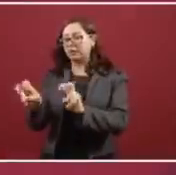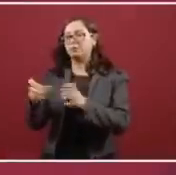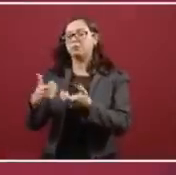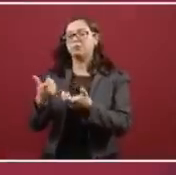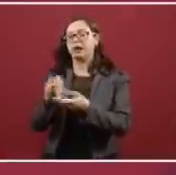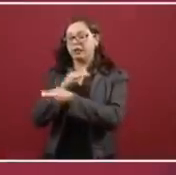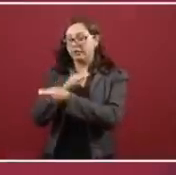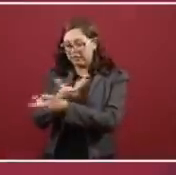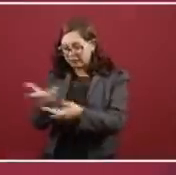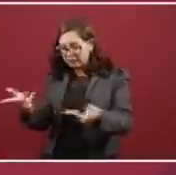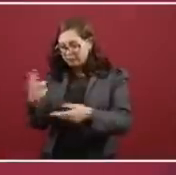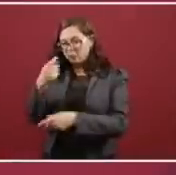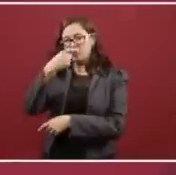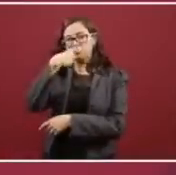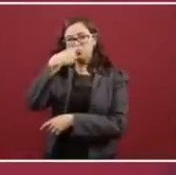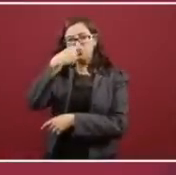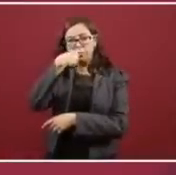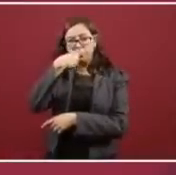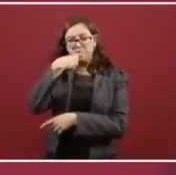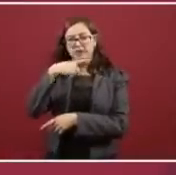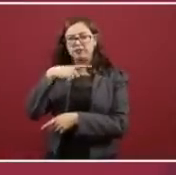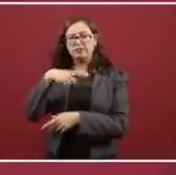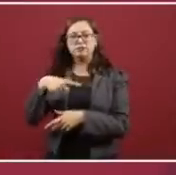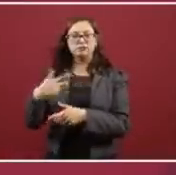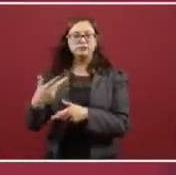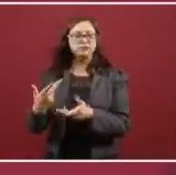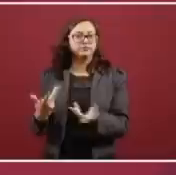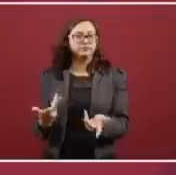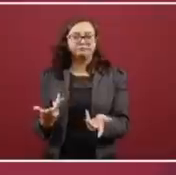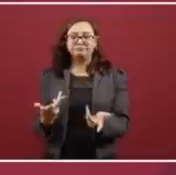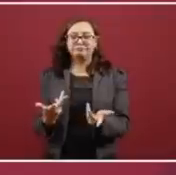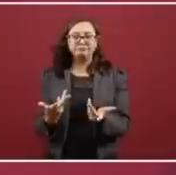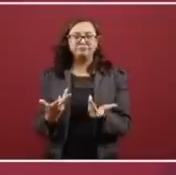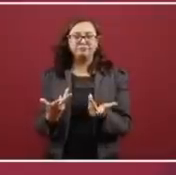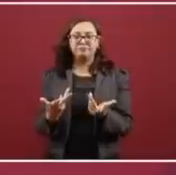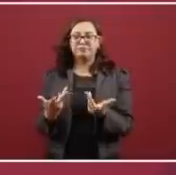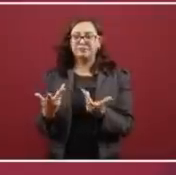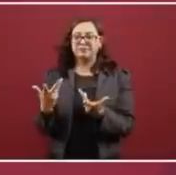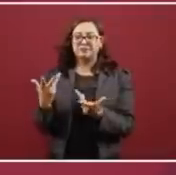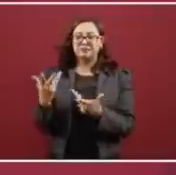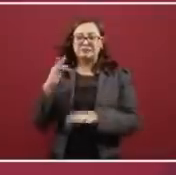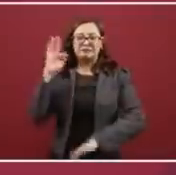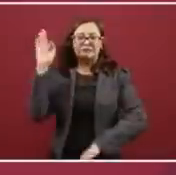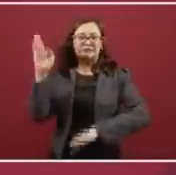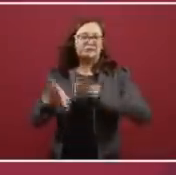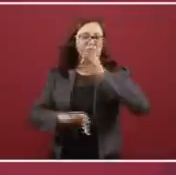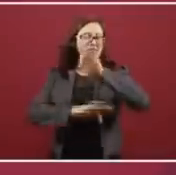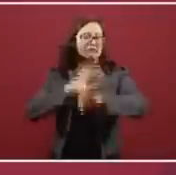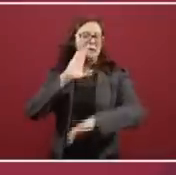distribución de medicamentos en cuanto a el maltrato